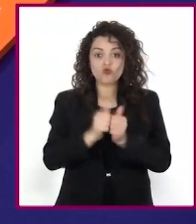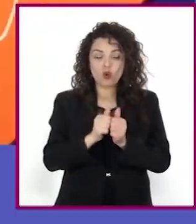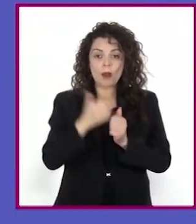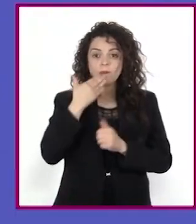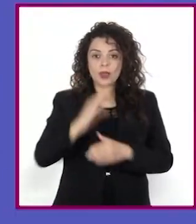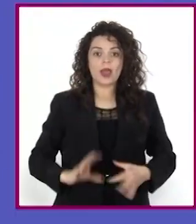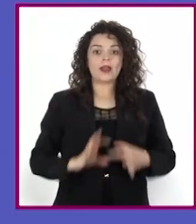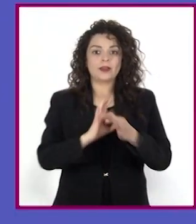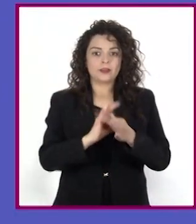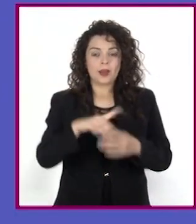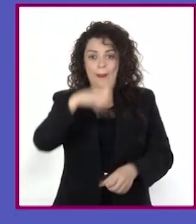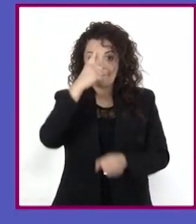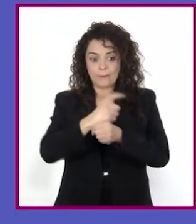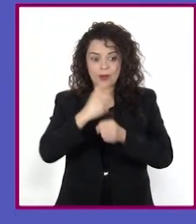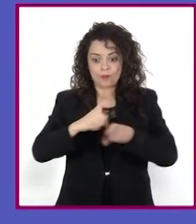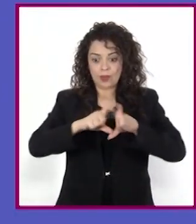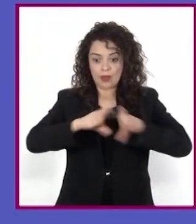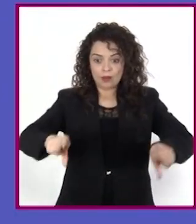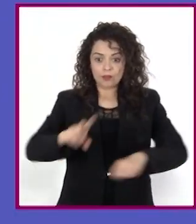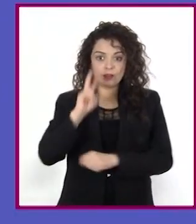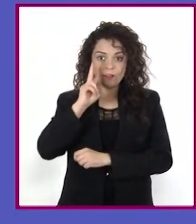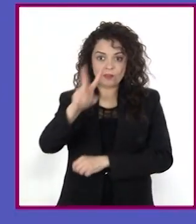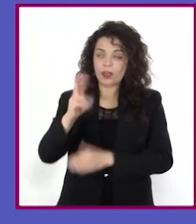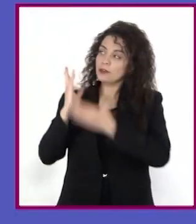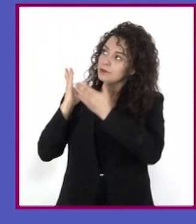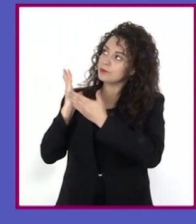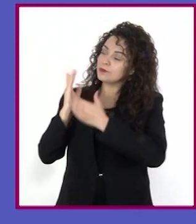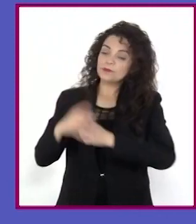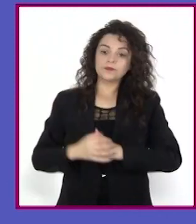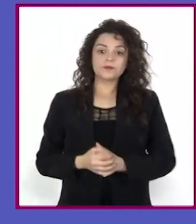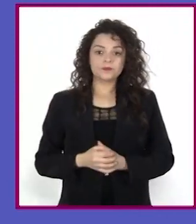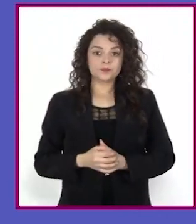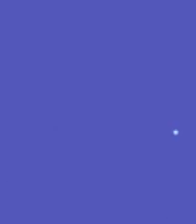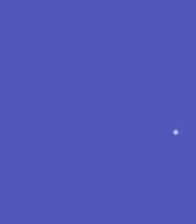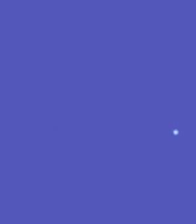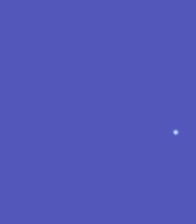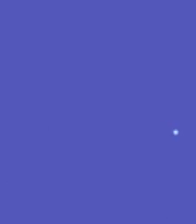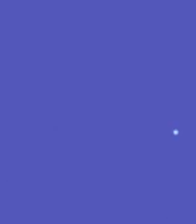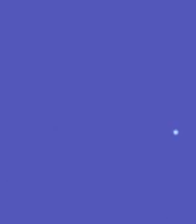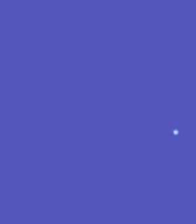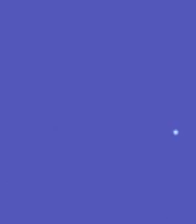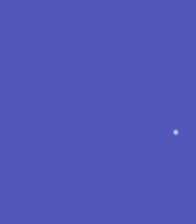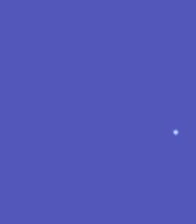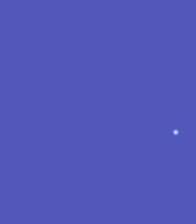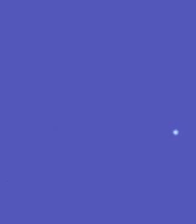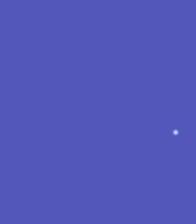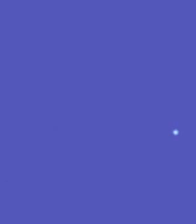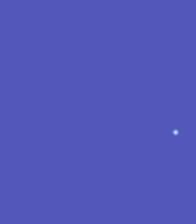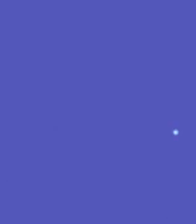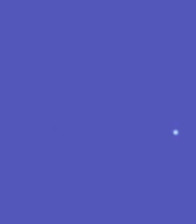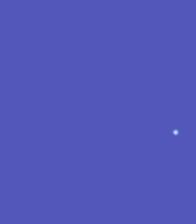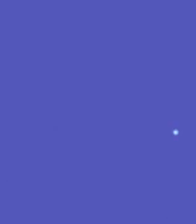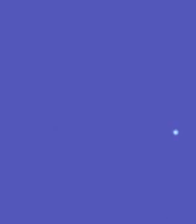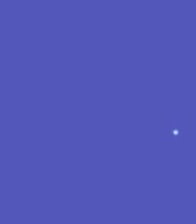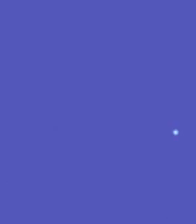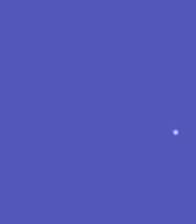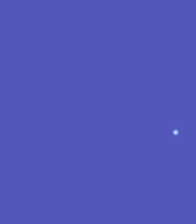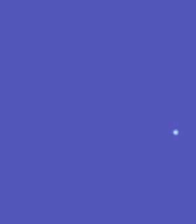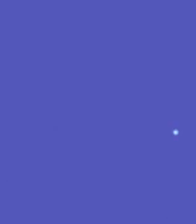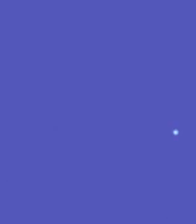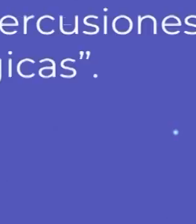Párrafo 1. El hecho de migrar de un país a otro conlleve profundas repercusiones emocionales y